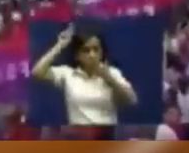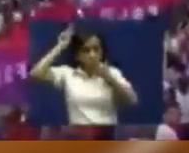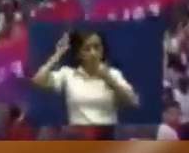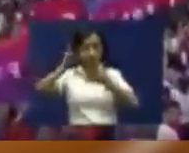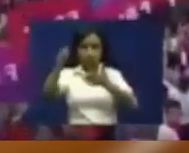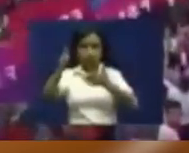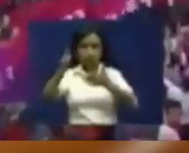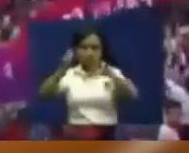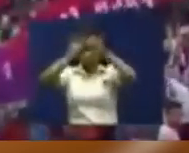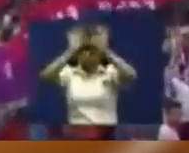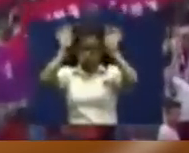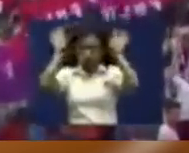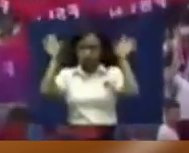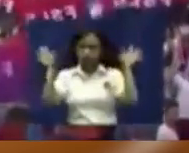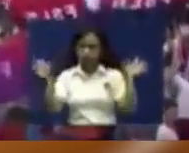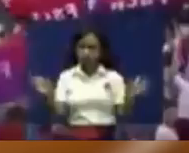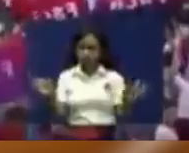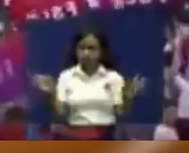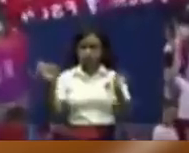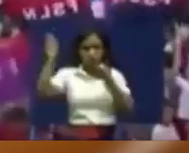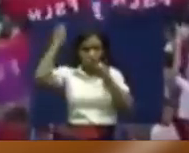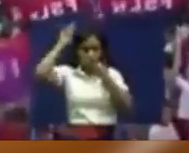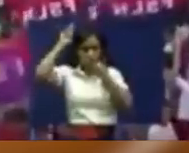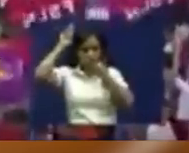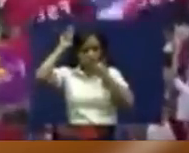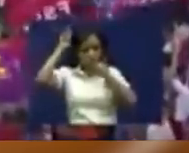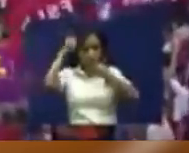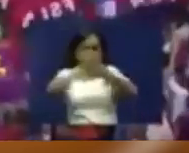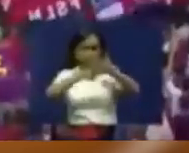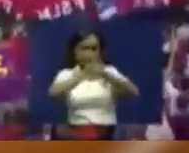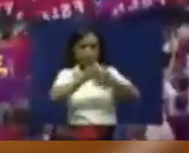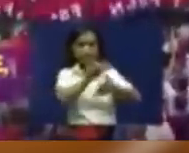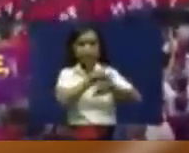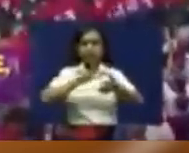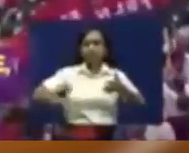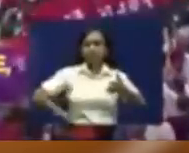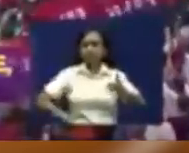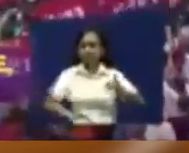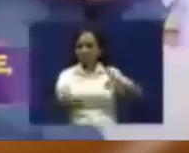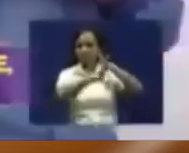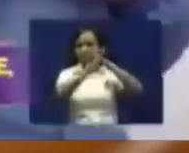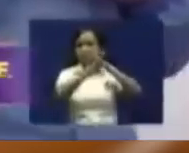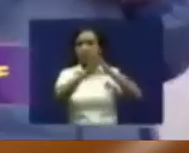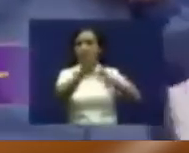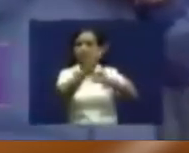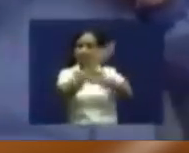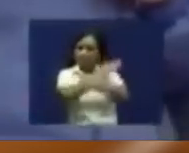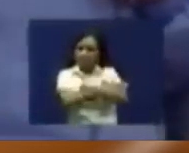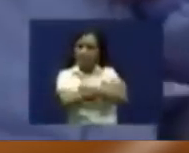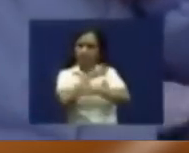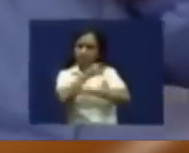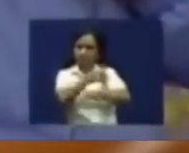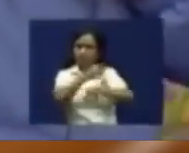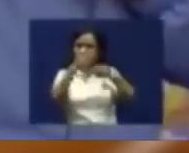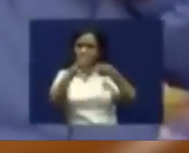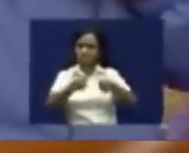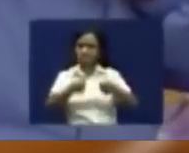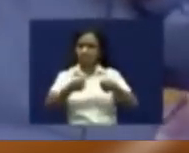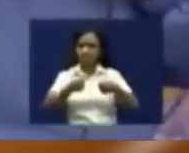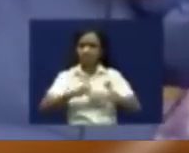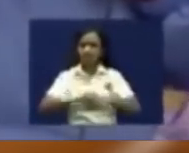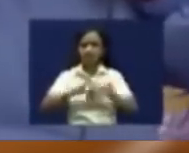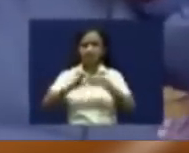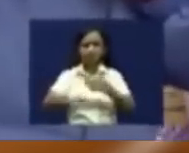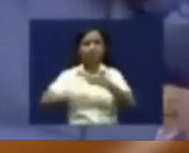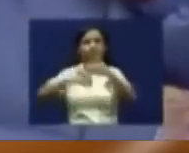Managua y en el espacio ganado a partir de la demolición de la concha acústica en 2014 la celebración sandinista